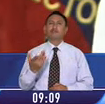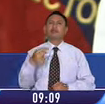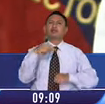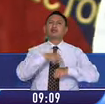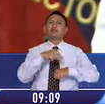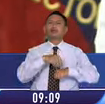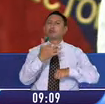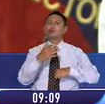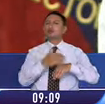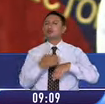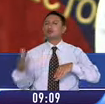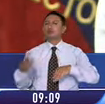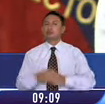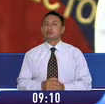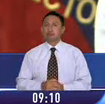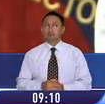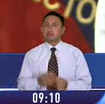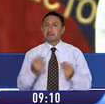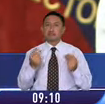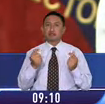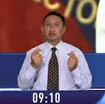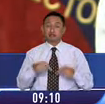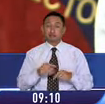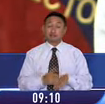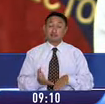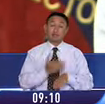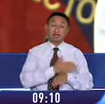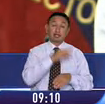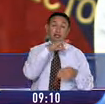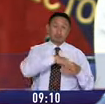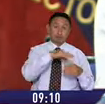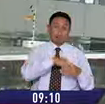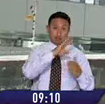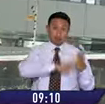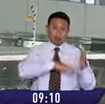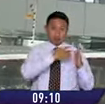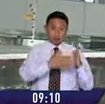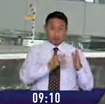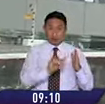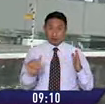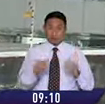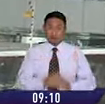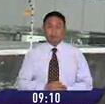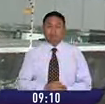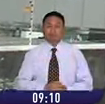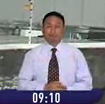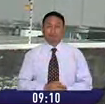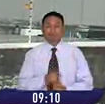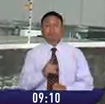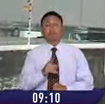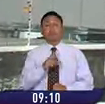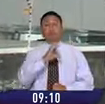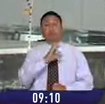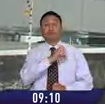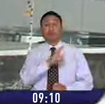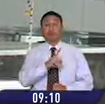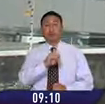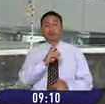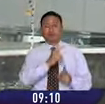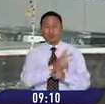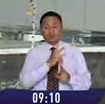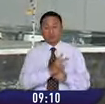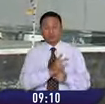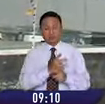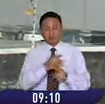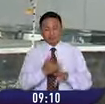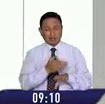tiempo posiblemente? Inmediatamente, como se ha trabajado en todo calendario electoral. En lo que prefiere ser cauto el CNE es en el monto económico